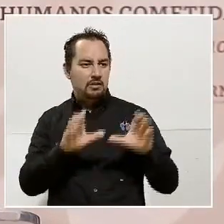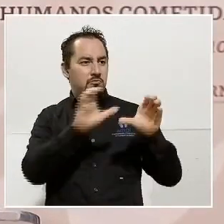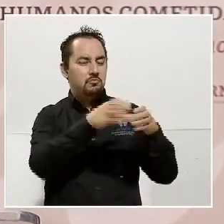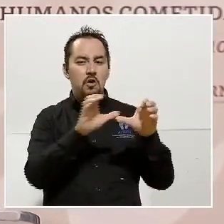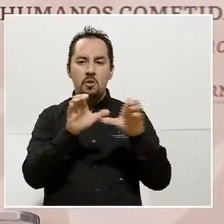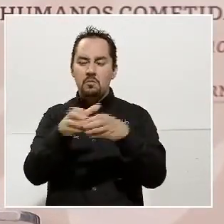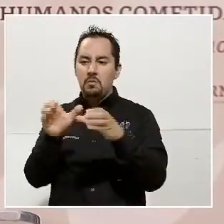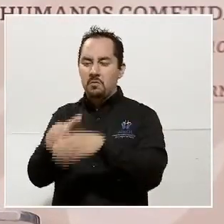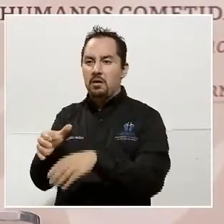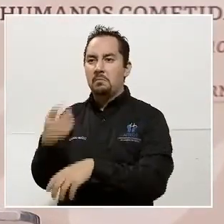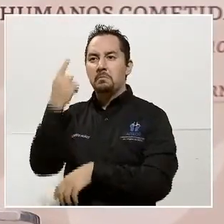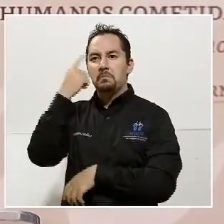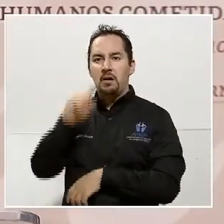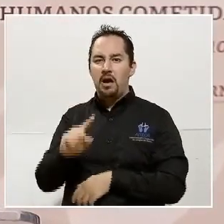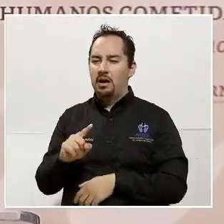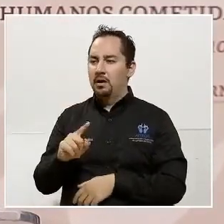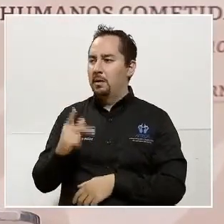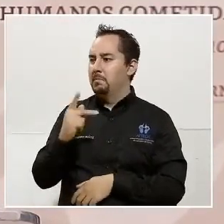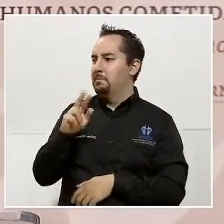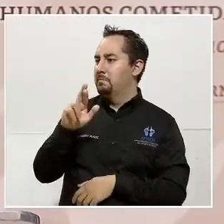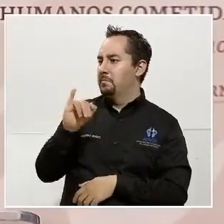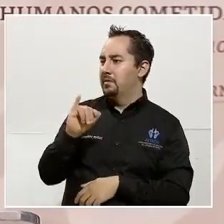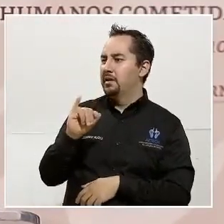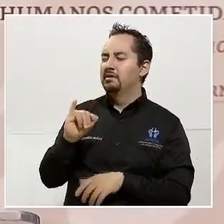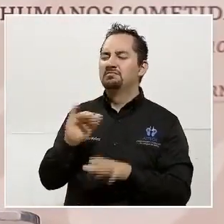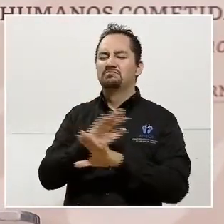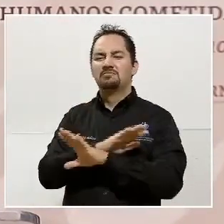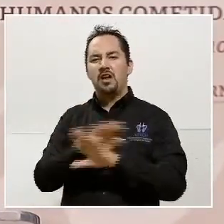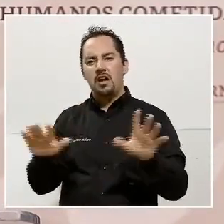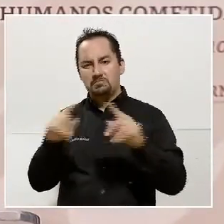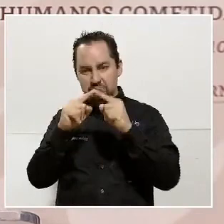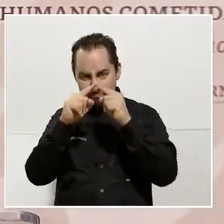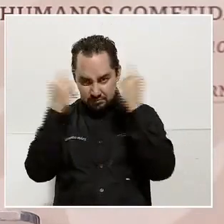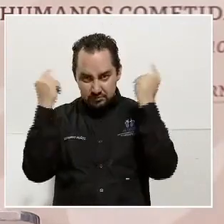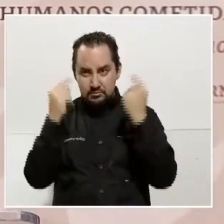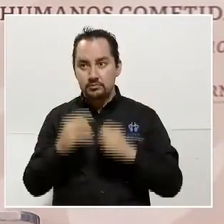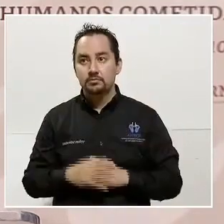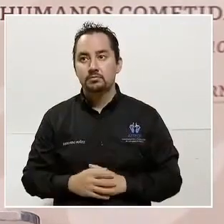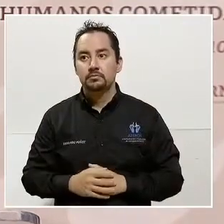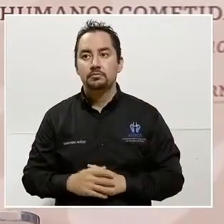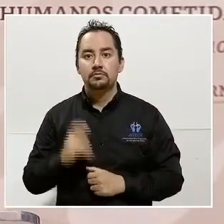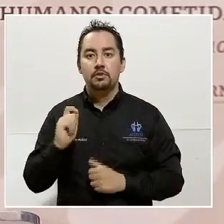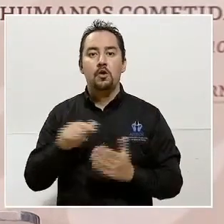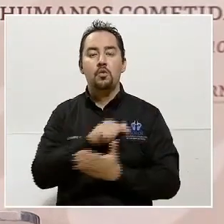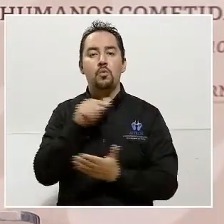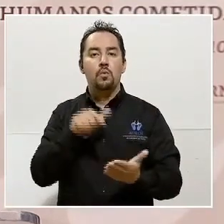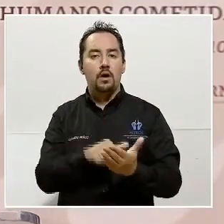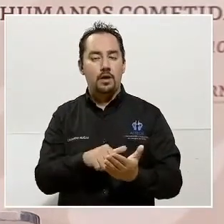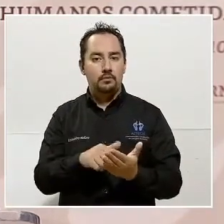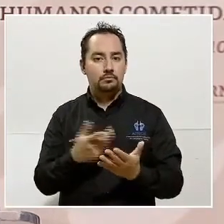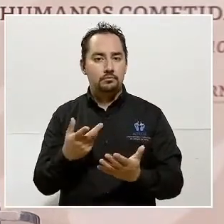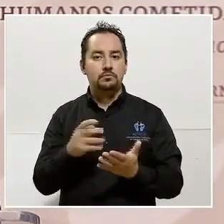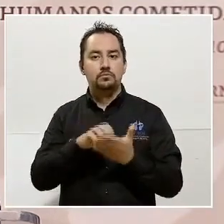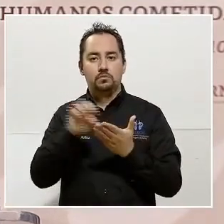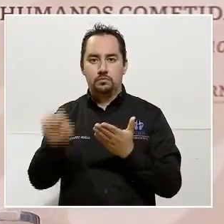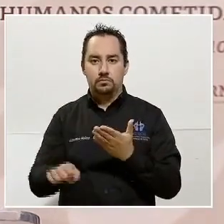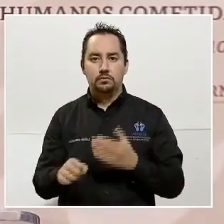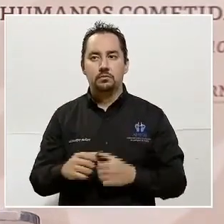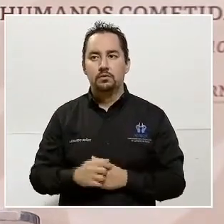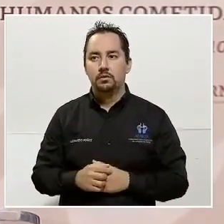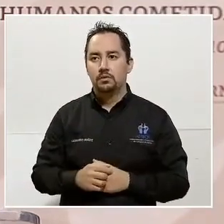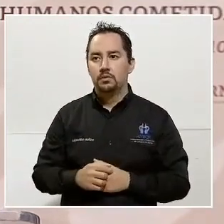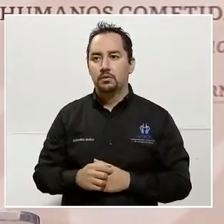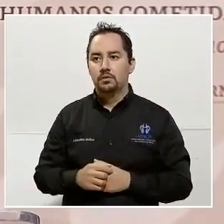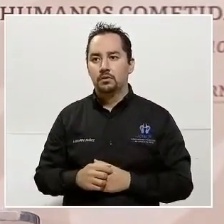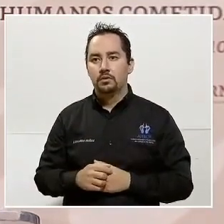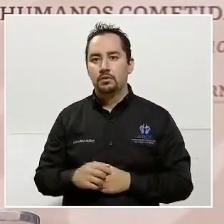el autoritarismo del régimen priista. Tal es el caso de lugares emblemáticos como Atoyac